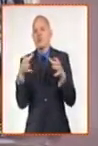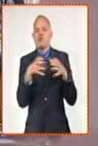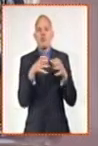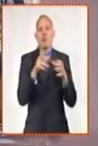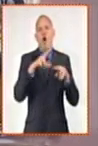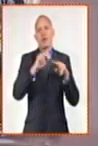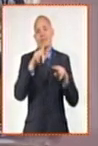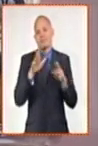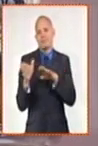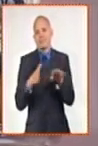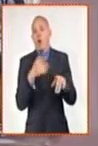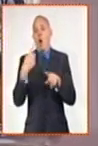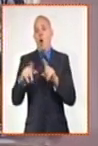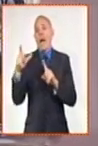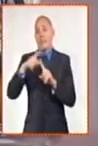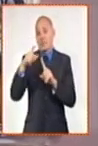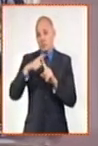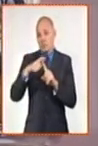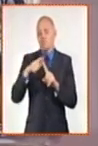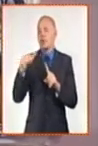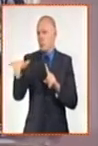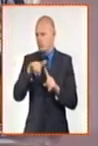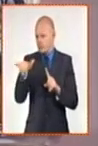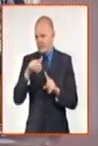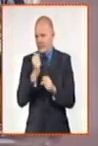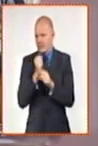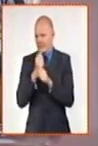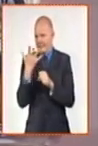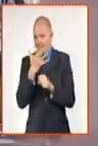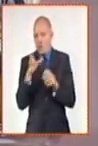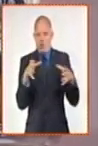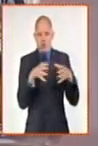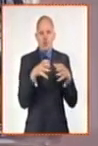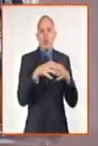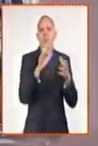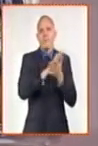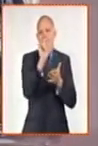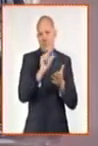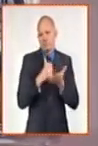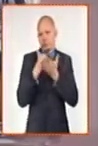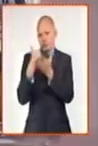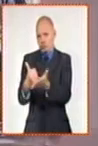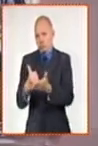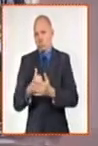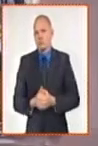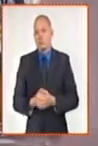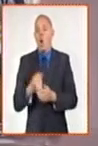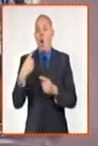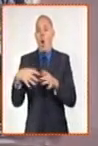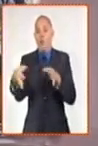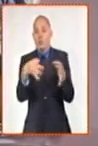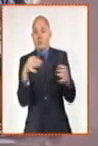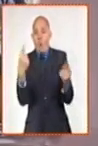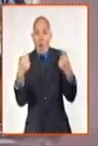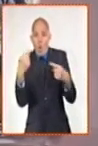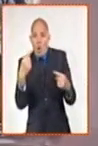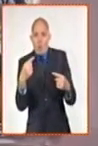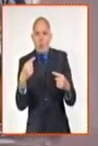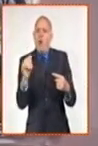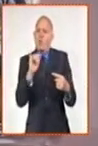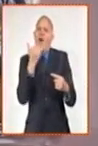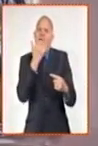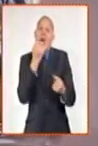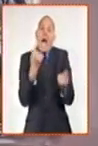Caimito, que tenemos un 59%, que está trabajando el contingente de Mayabeque. El resto de los municipios también